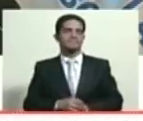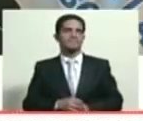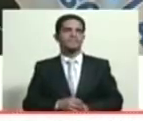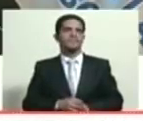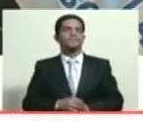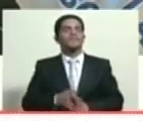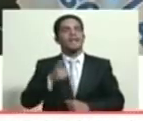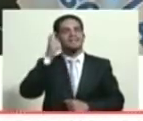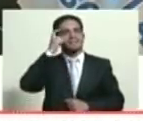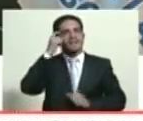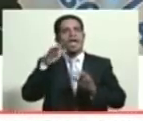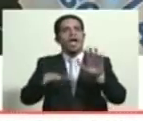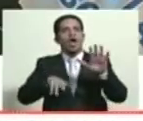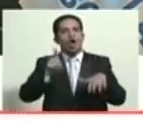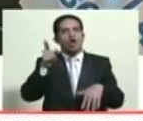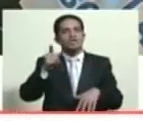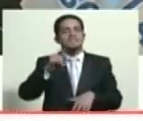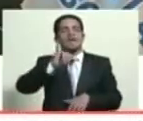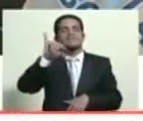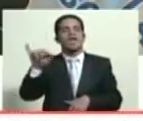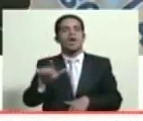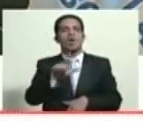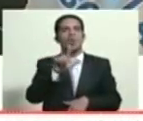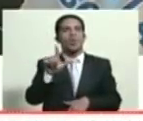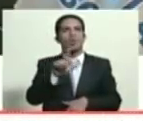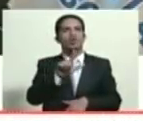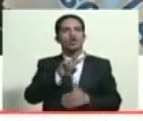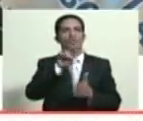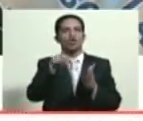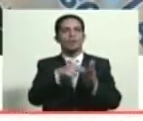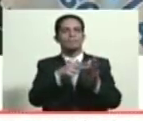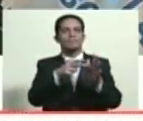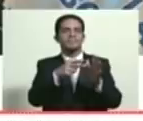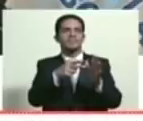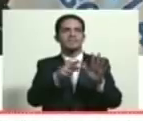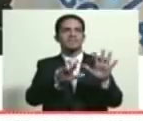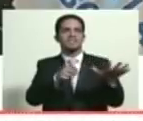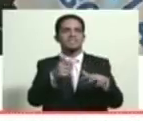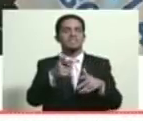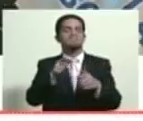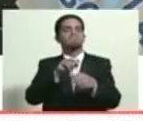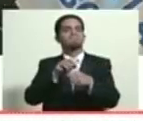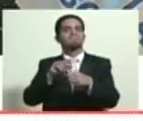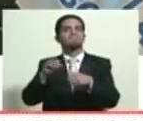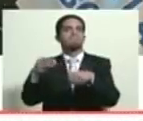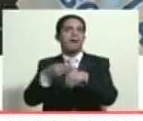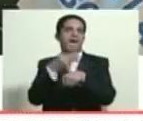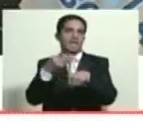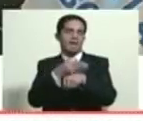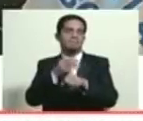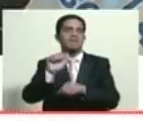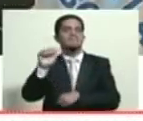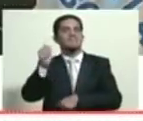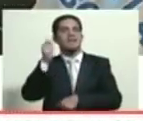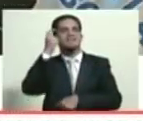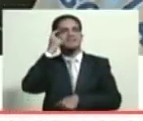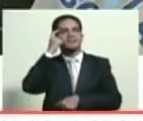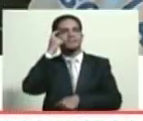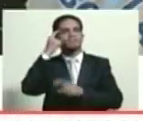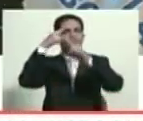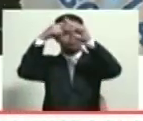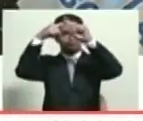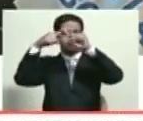El día 11-7, vía Miami, 10 días. El día, para un